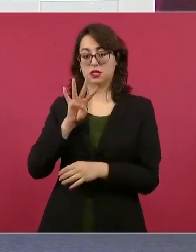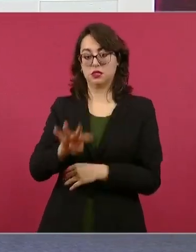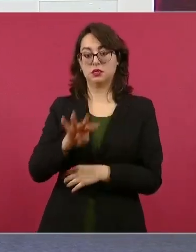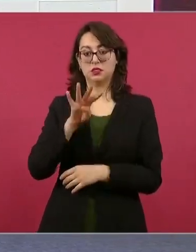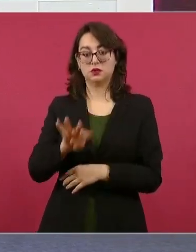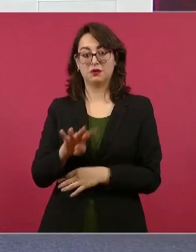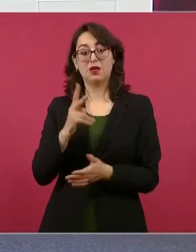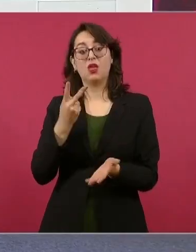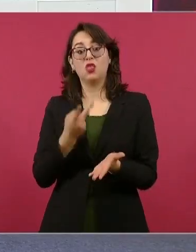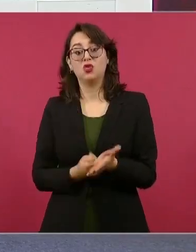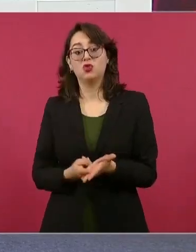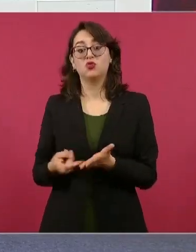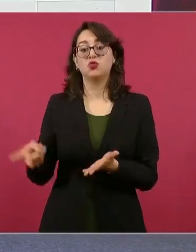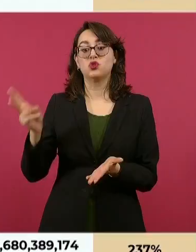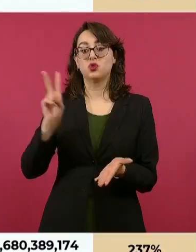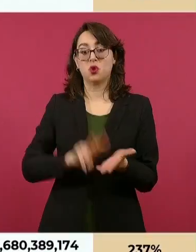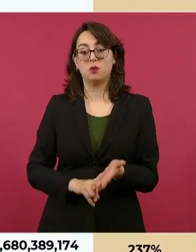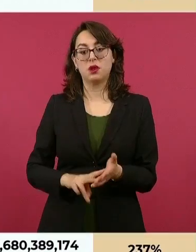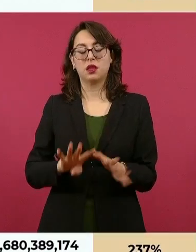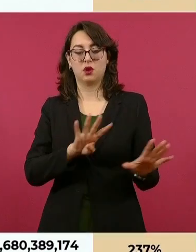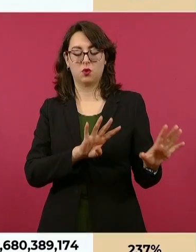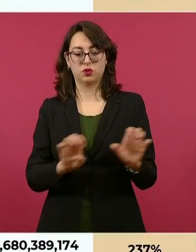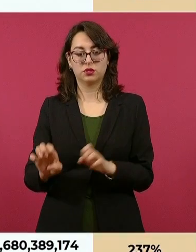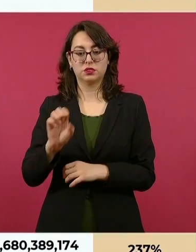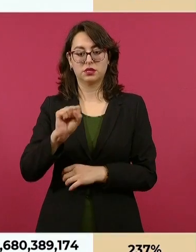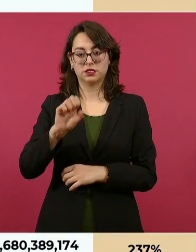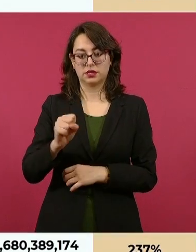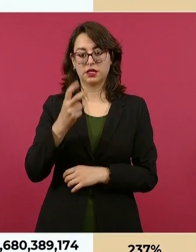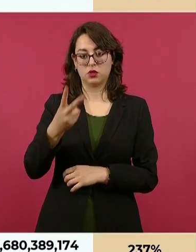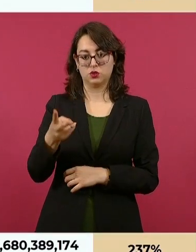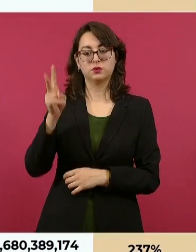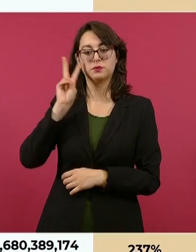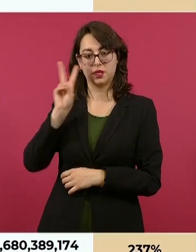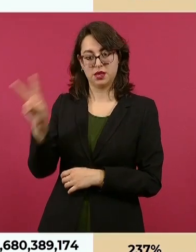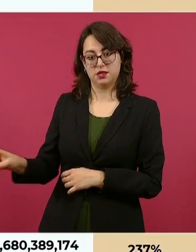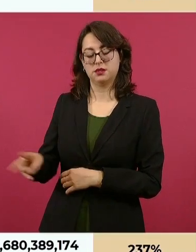casi al doble en el 19, 462,